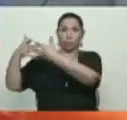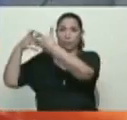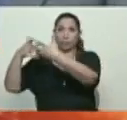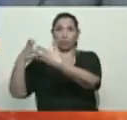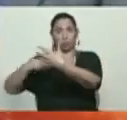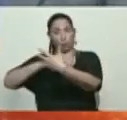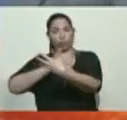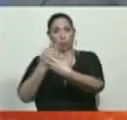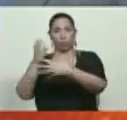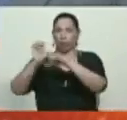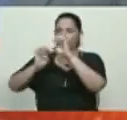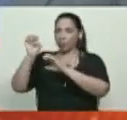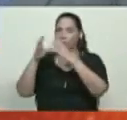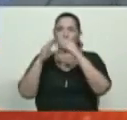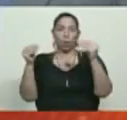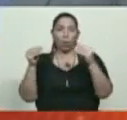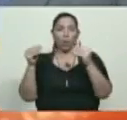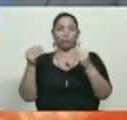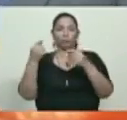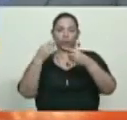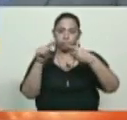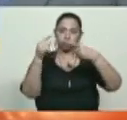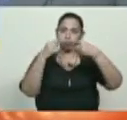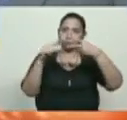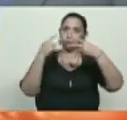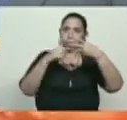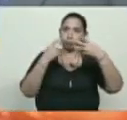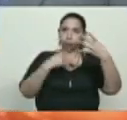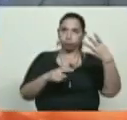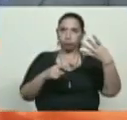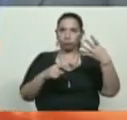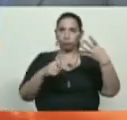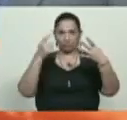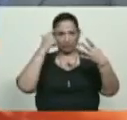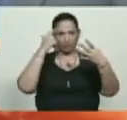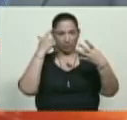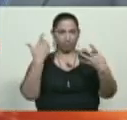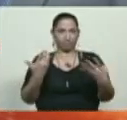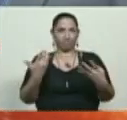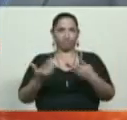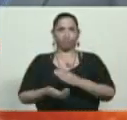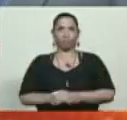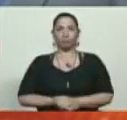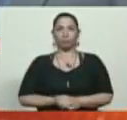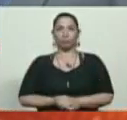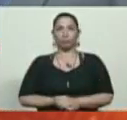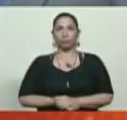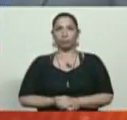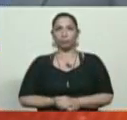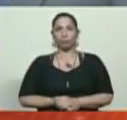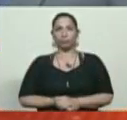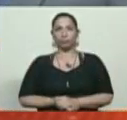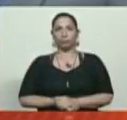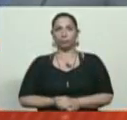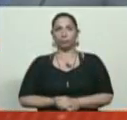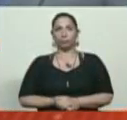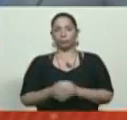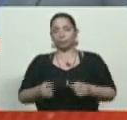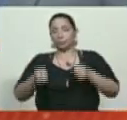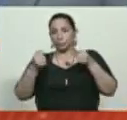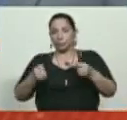Estamos evaluando todas las opciones para impactar lo menos posible al